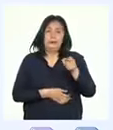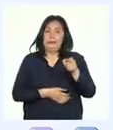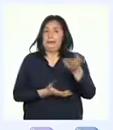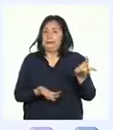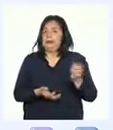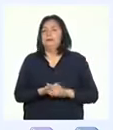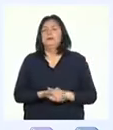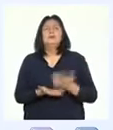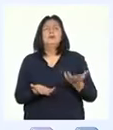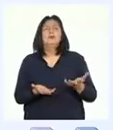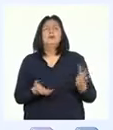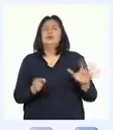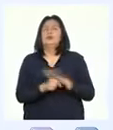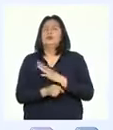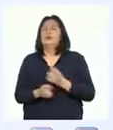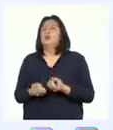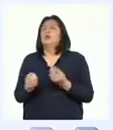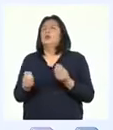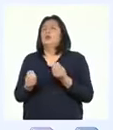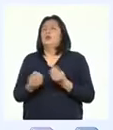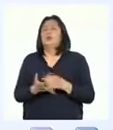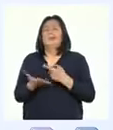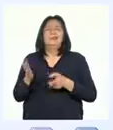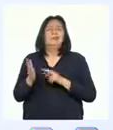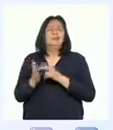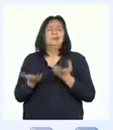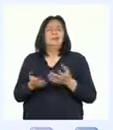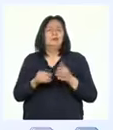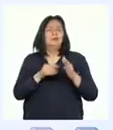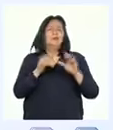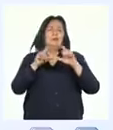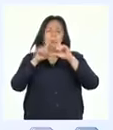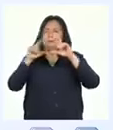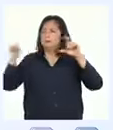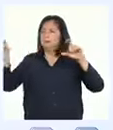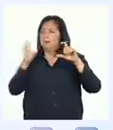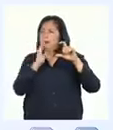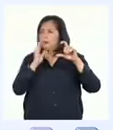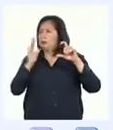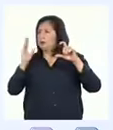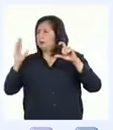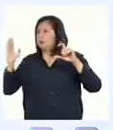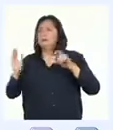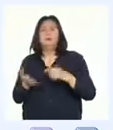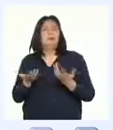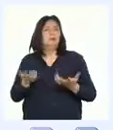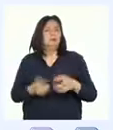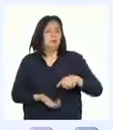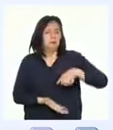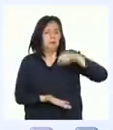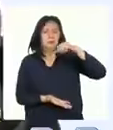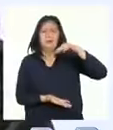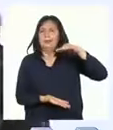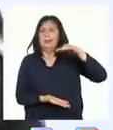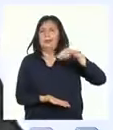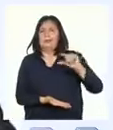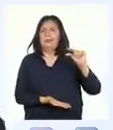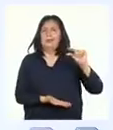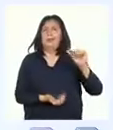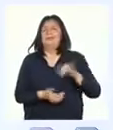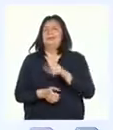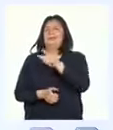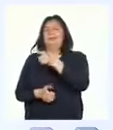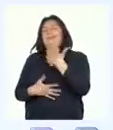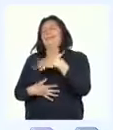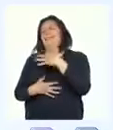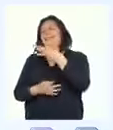este caso, el total o unidad que fuimos dividiendo en partes iguales fue el galón de pintura.